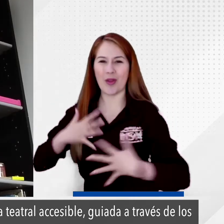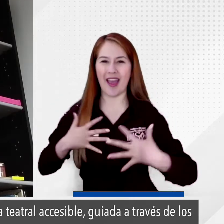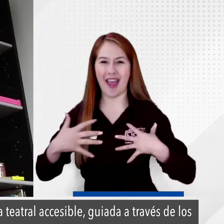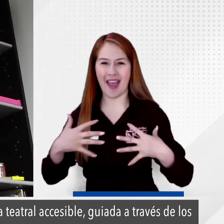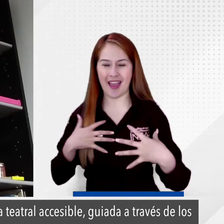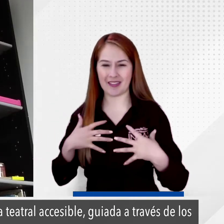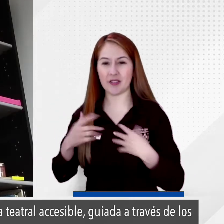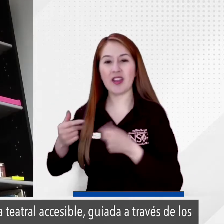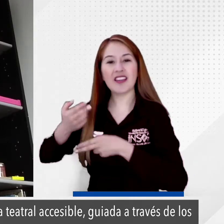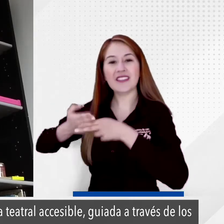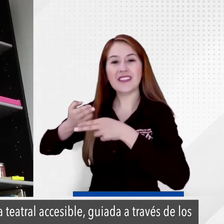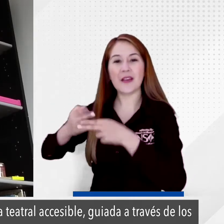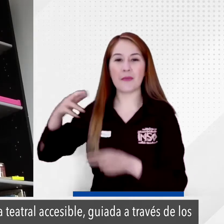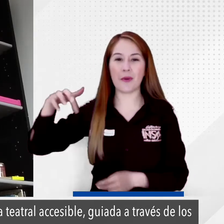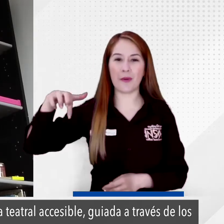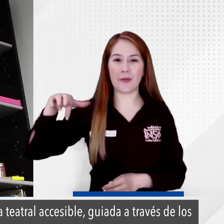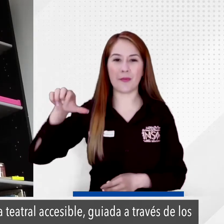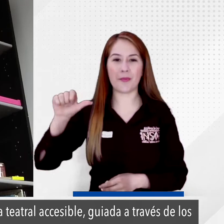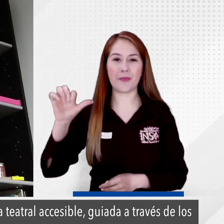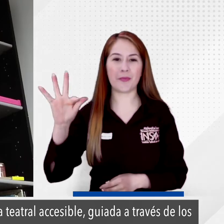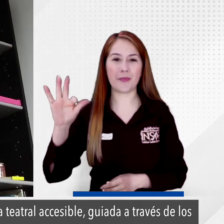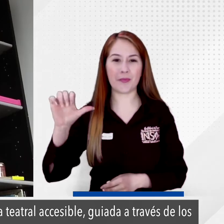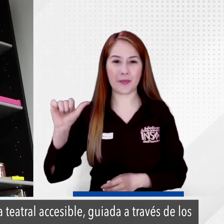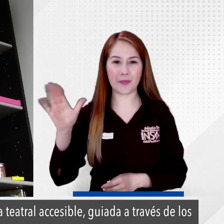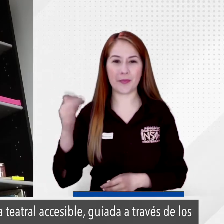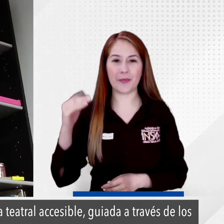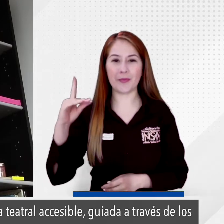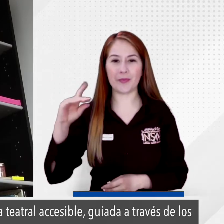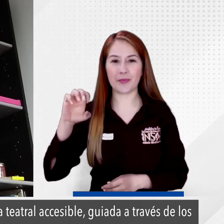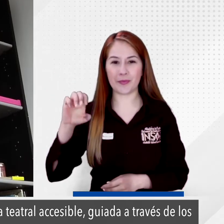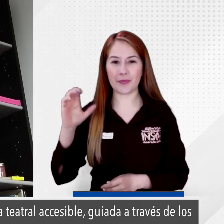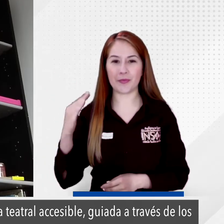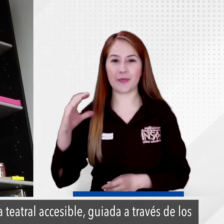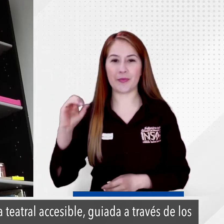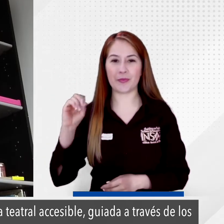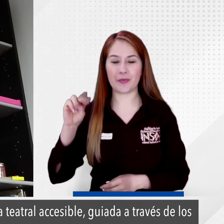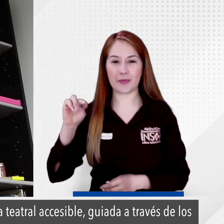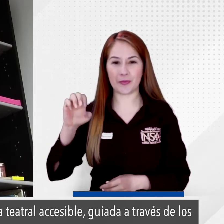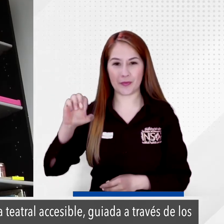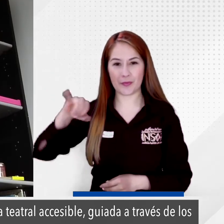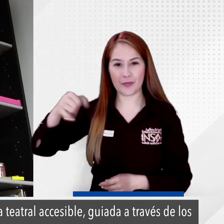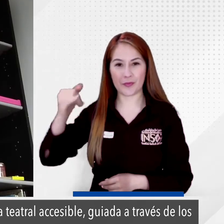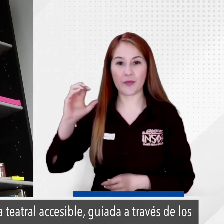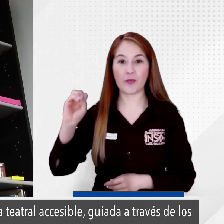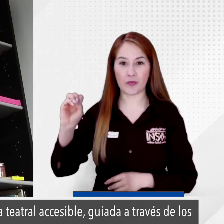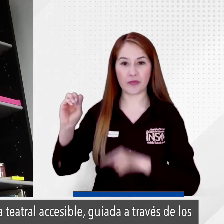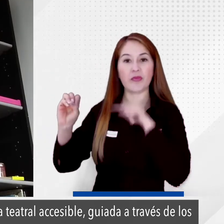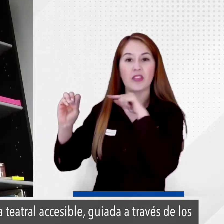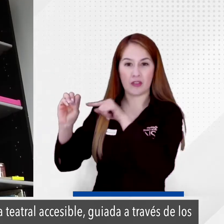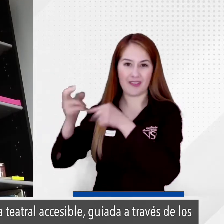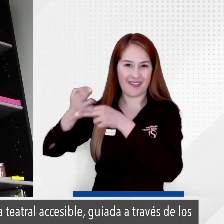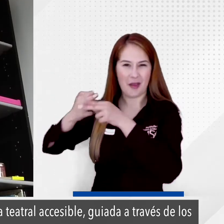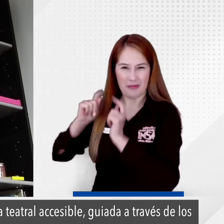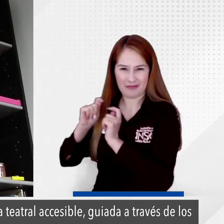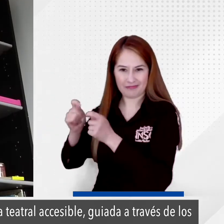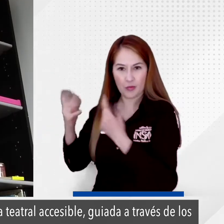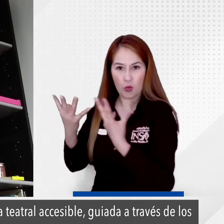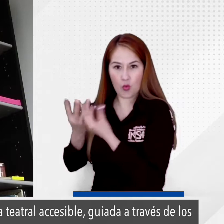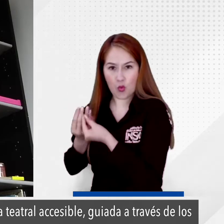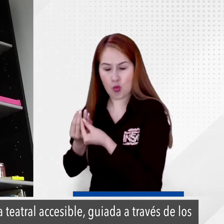quiso apostarle a una experiencia teatral accesible,